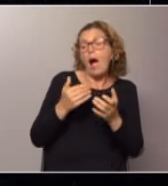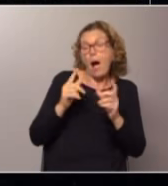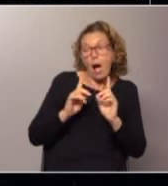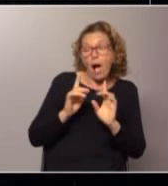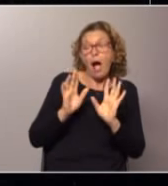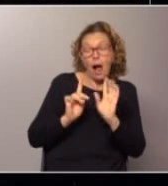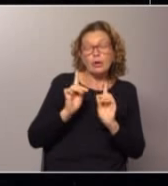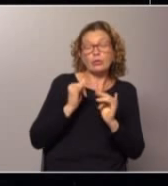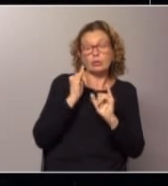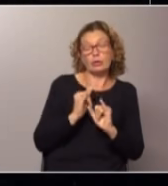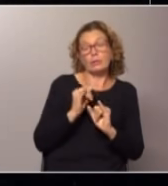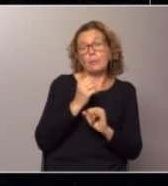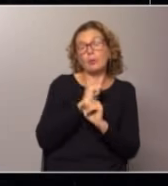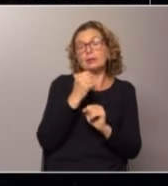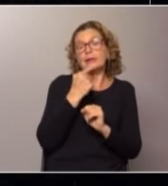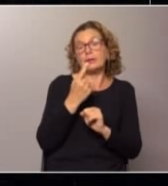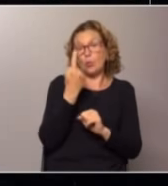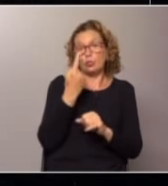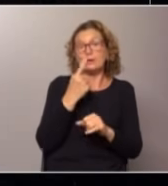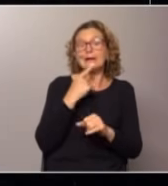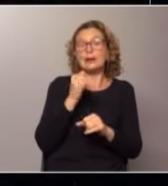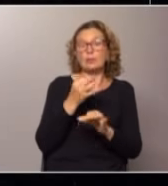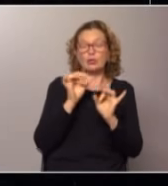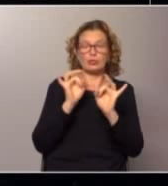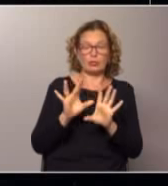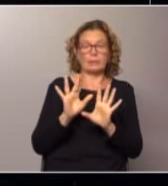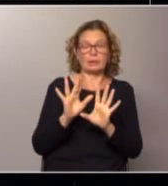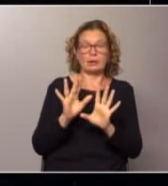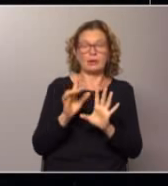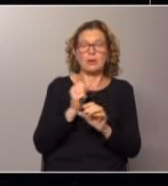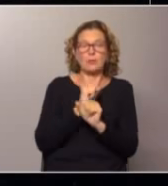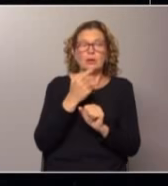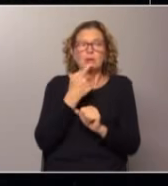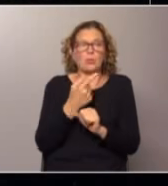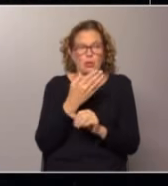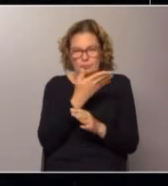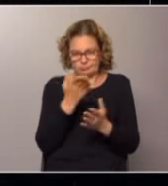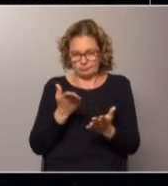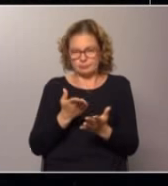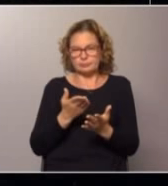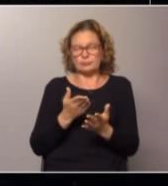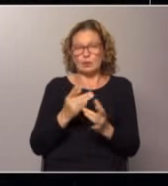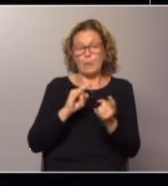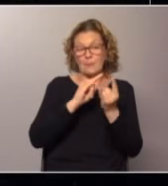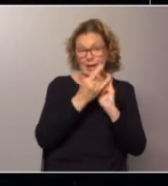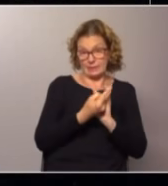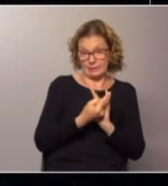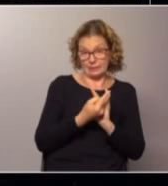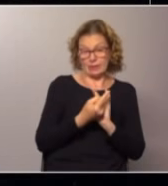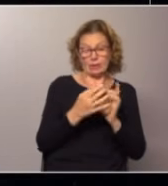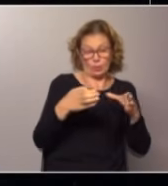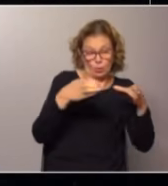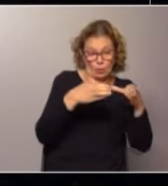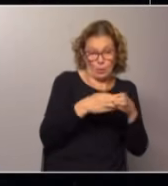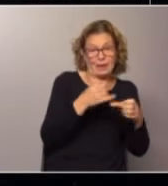pondré un solo ejemplo que puede ser muy ilustrativo en nuestros parlamentos que es una gran institución